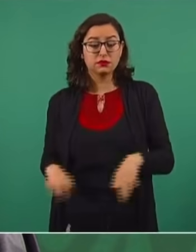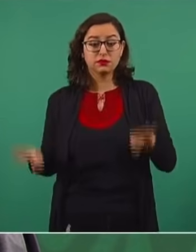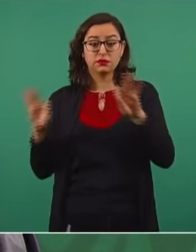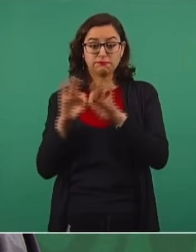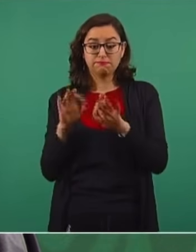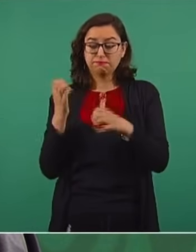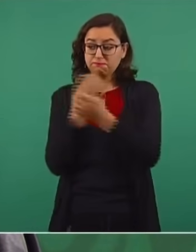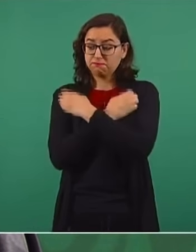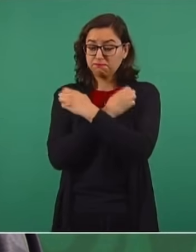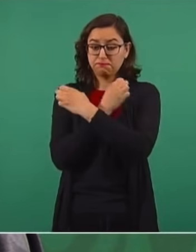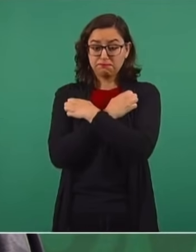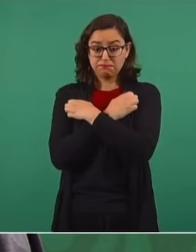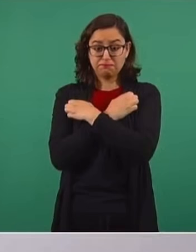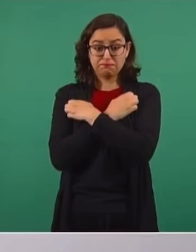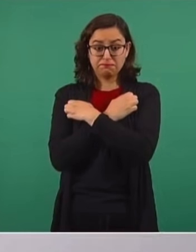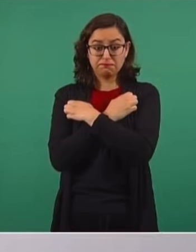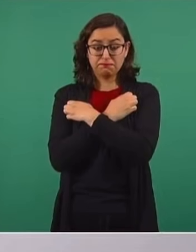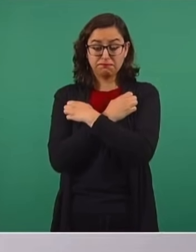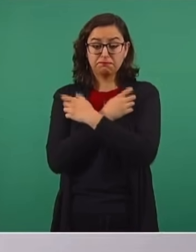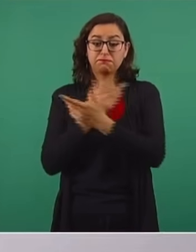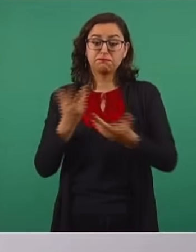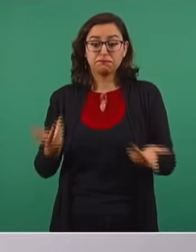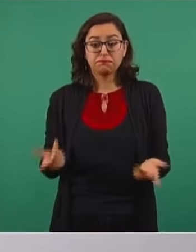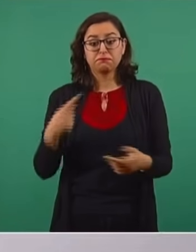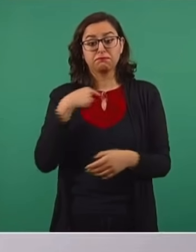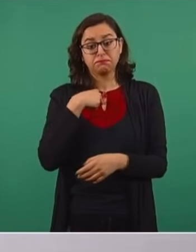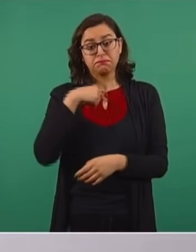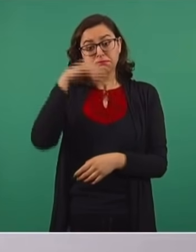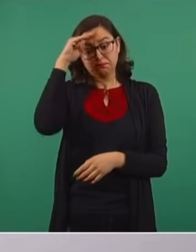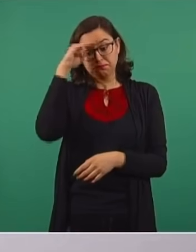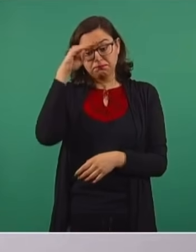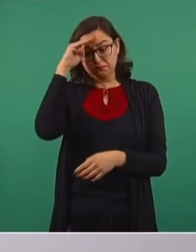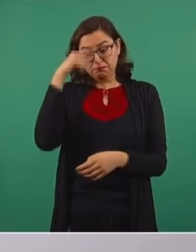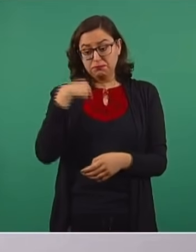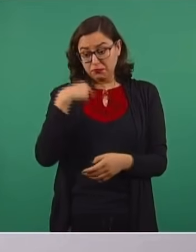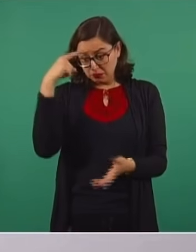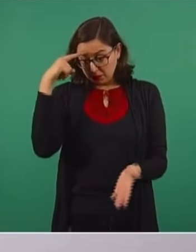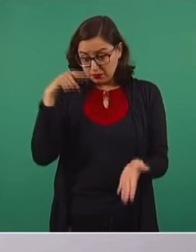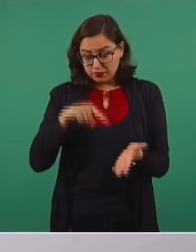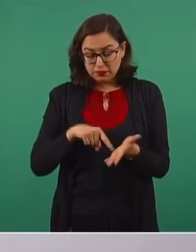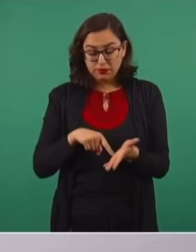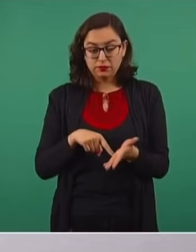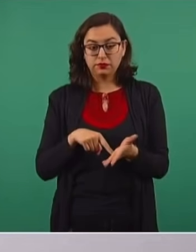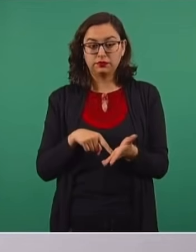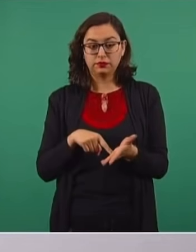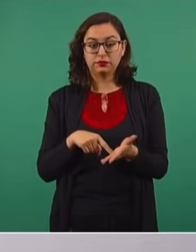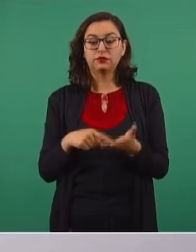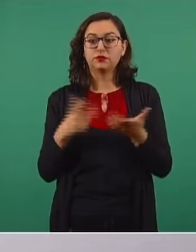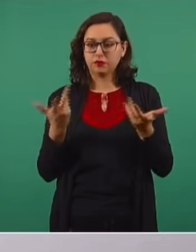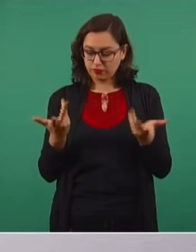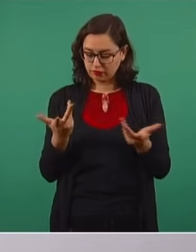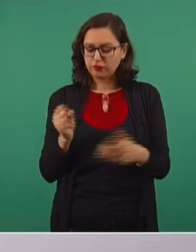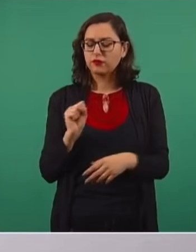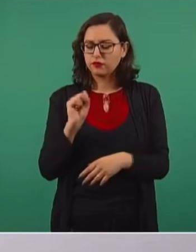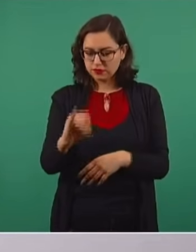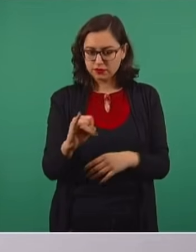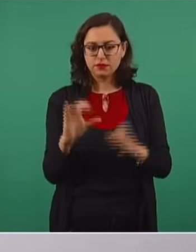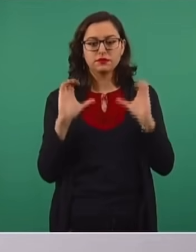entonces yo sí creo que tenemos que tener cuidado